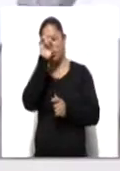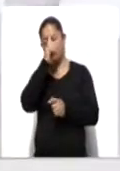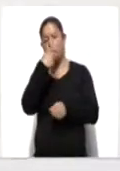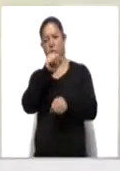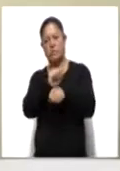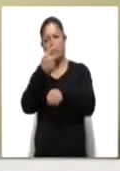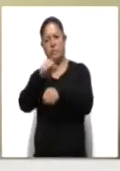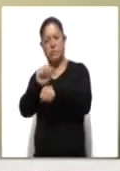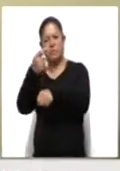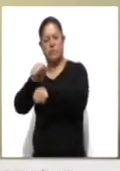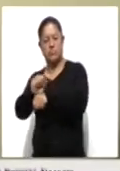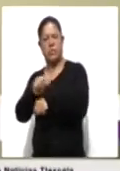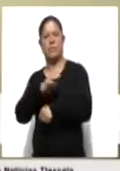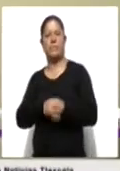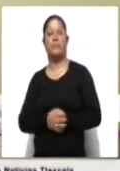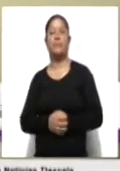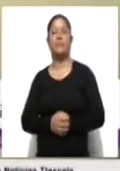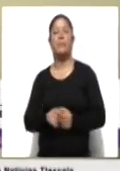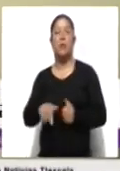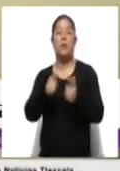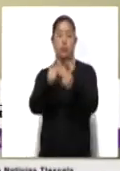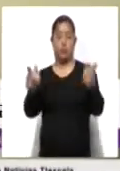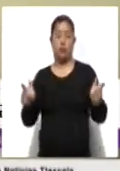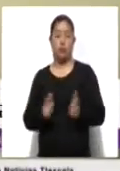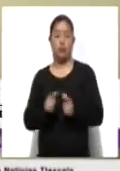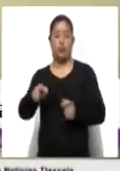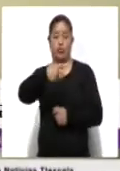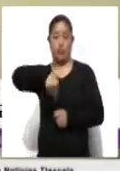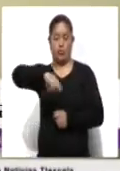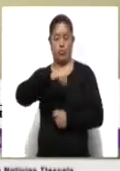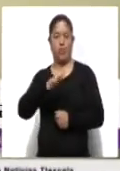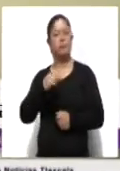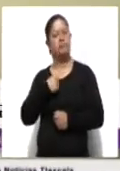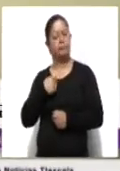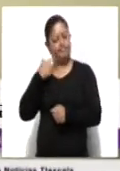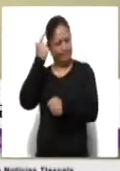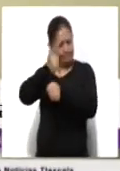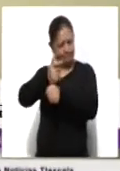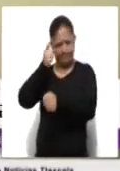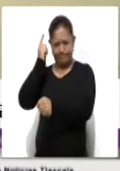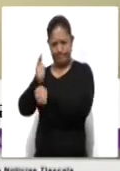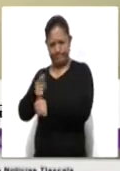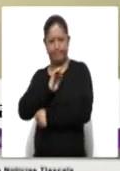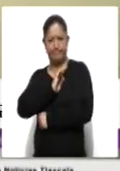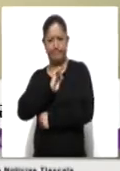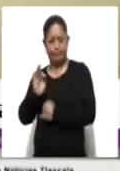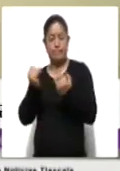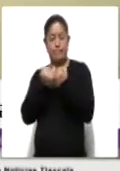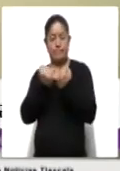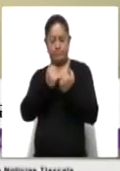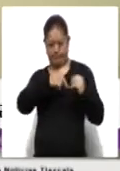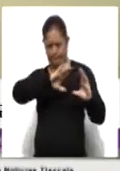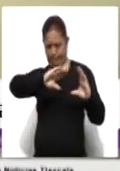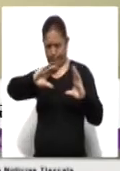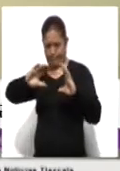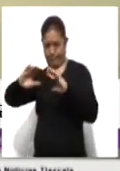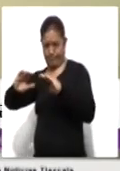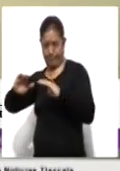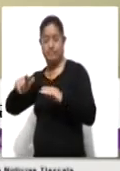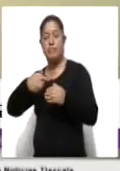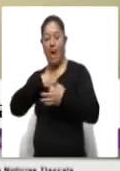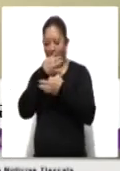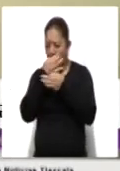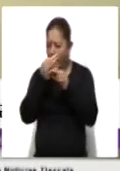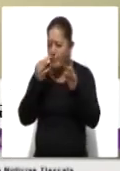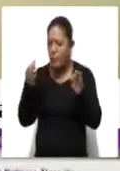semana. Estos grupos nos permiten tanto identificar, visibilizar, reflexionar y cuestionar estos actos o